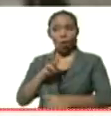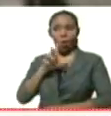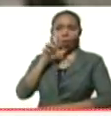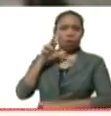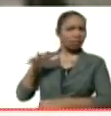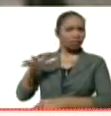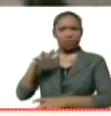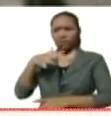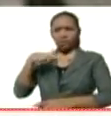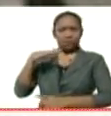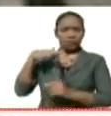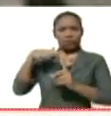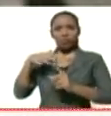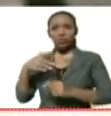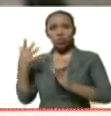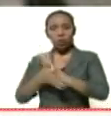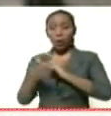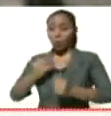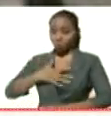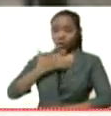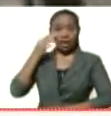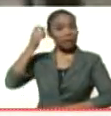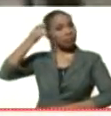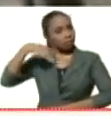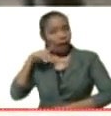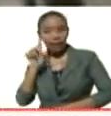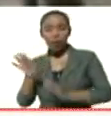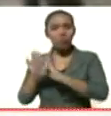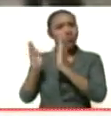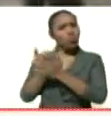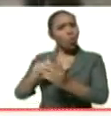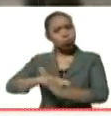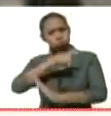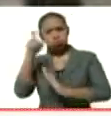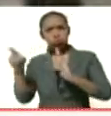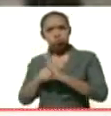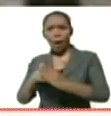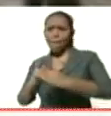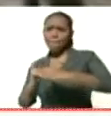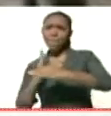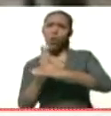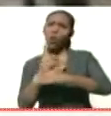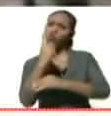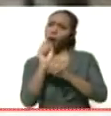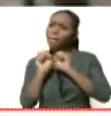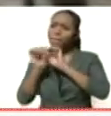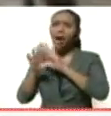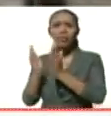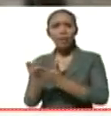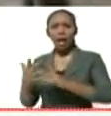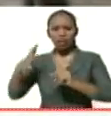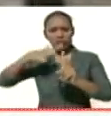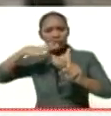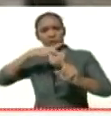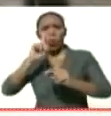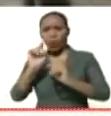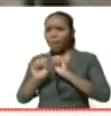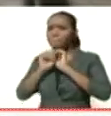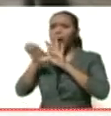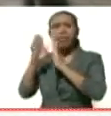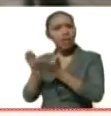más terrorífica, se podría creer que el mundo entero estuviera paralizado por una pandemia, amenazado por una